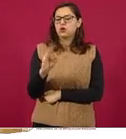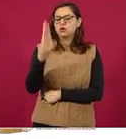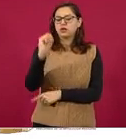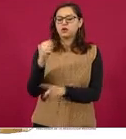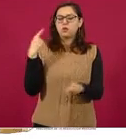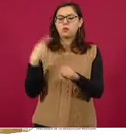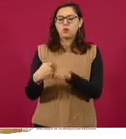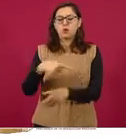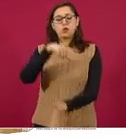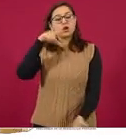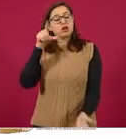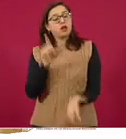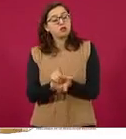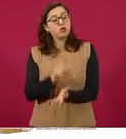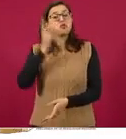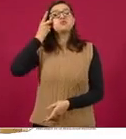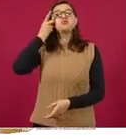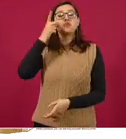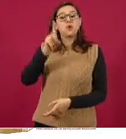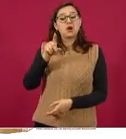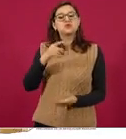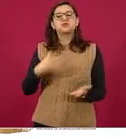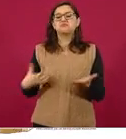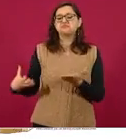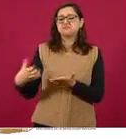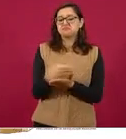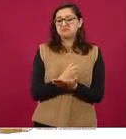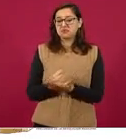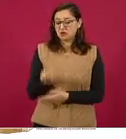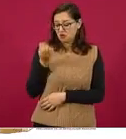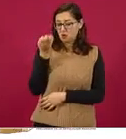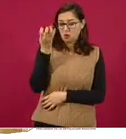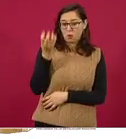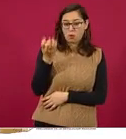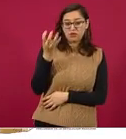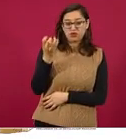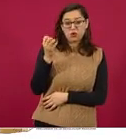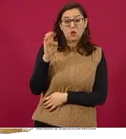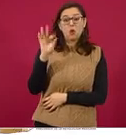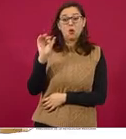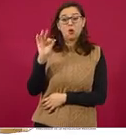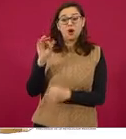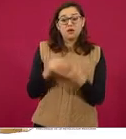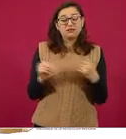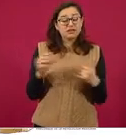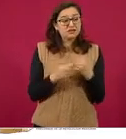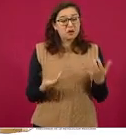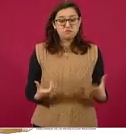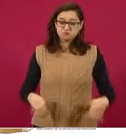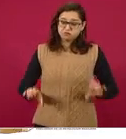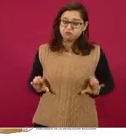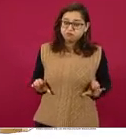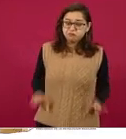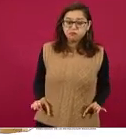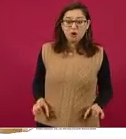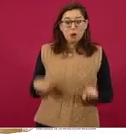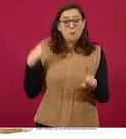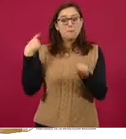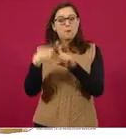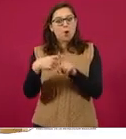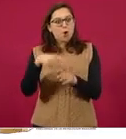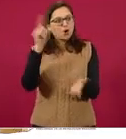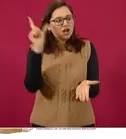litro. Los angelitos le están ganando 4 pesos con 40 centavos. Mientras